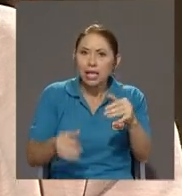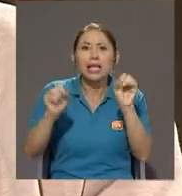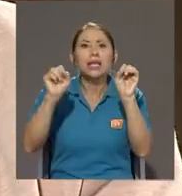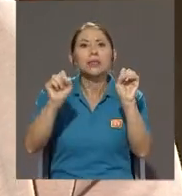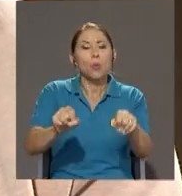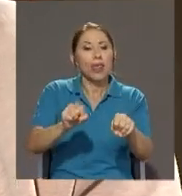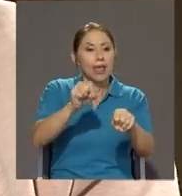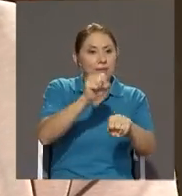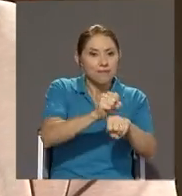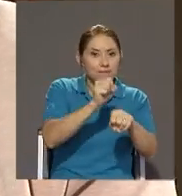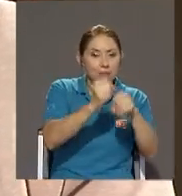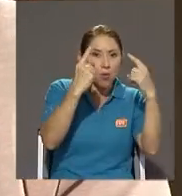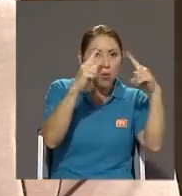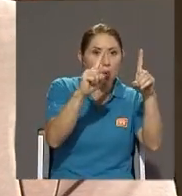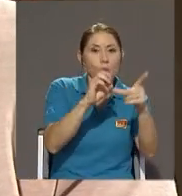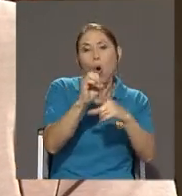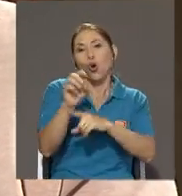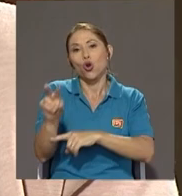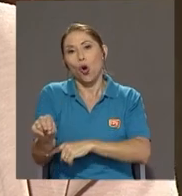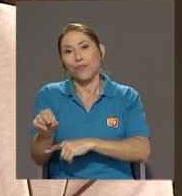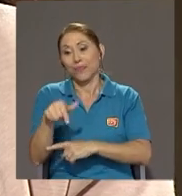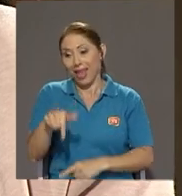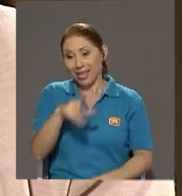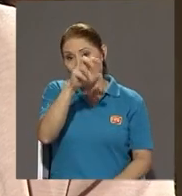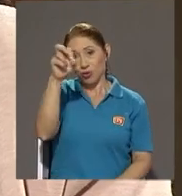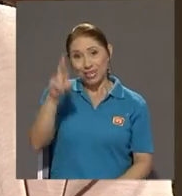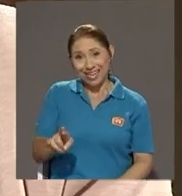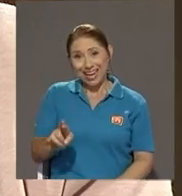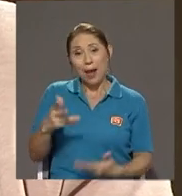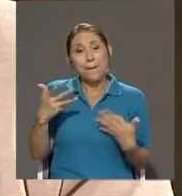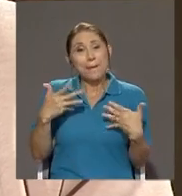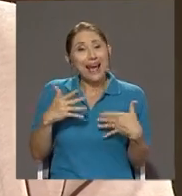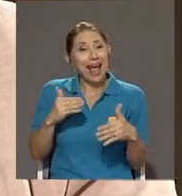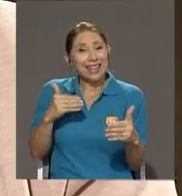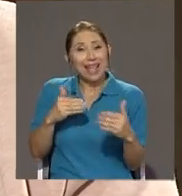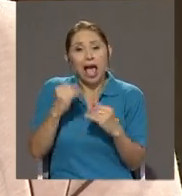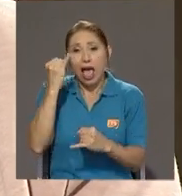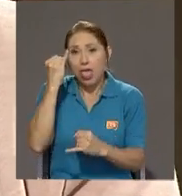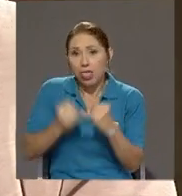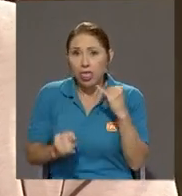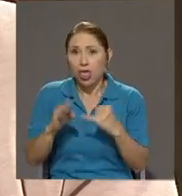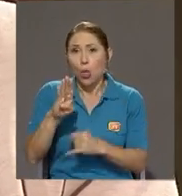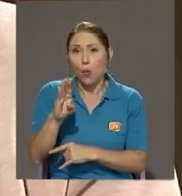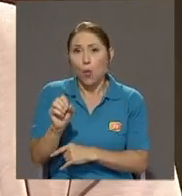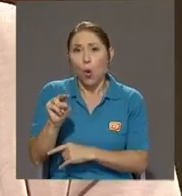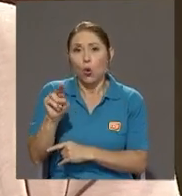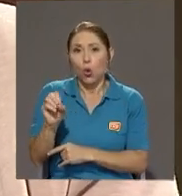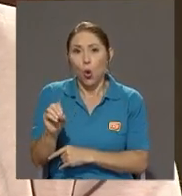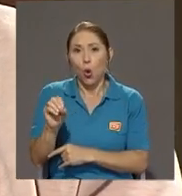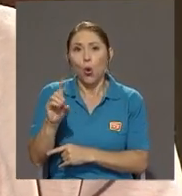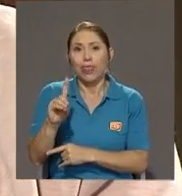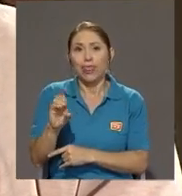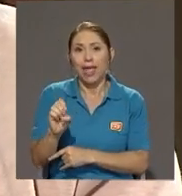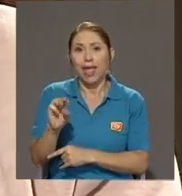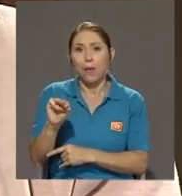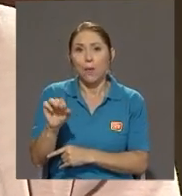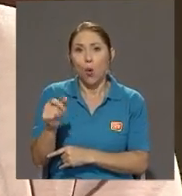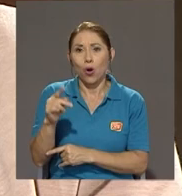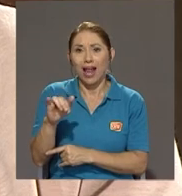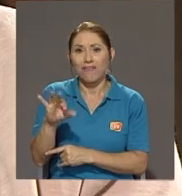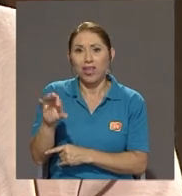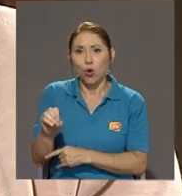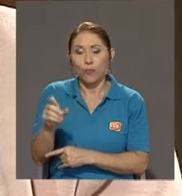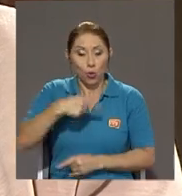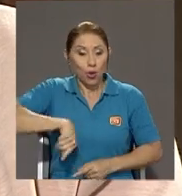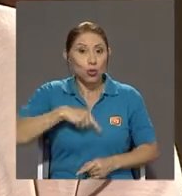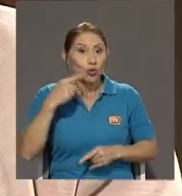o no. En Costa Rica estamos prácticamente terminando el bono demográfico y cuando vemos las estadísticas en nuestro desempeño en materia